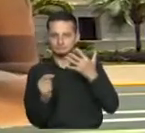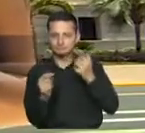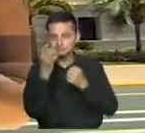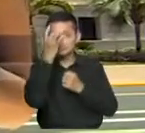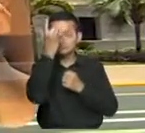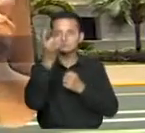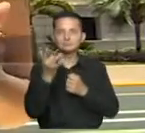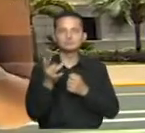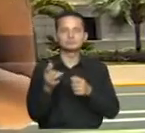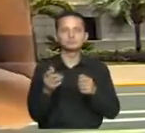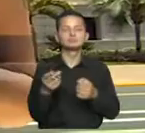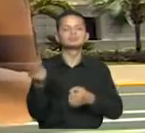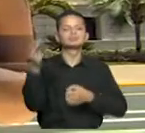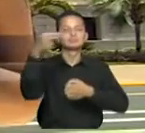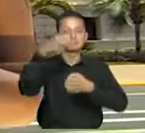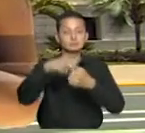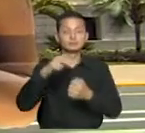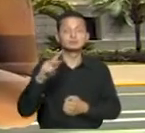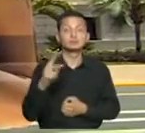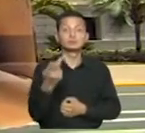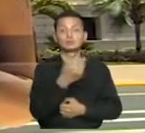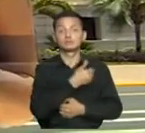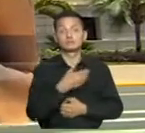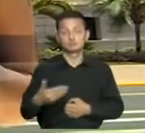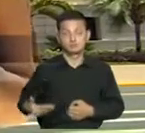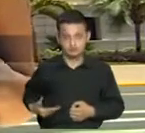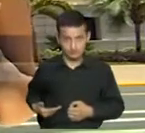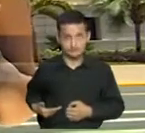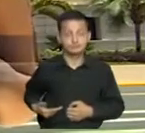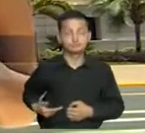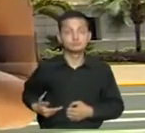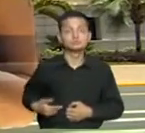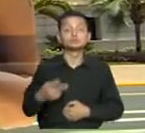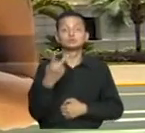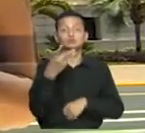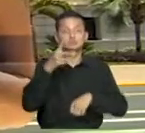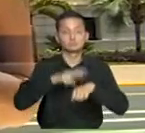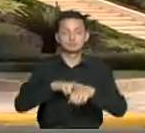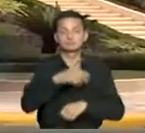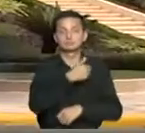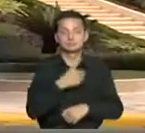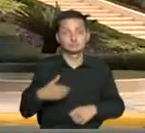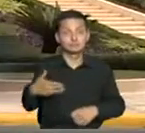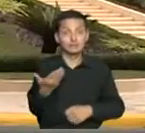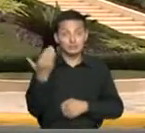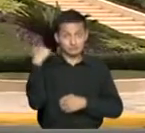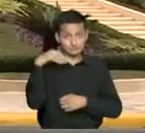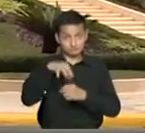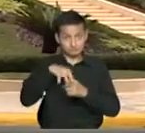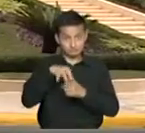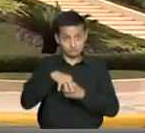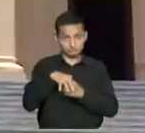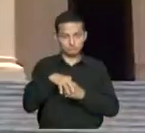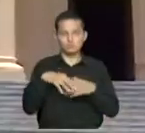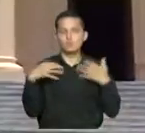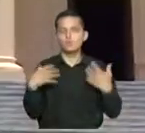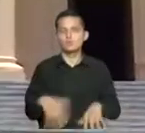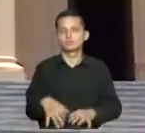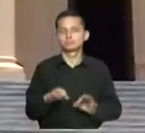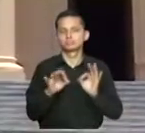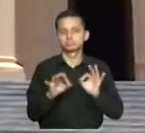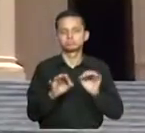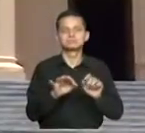de posesión del segundo mandato de Danilo Medina, quien obtuvo en las últimas elecciones una votación histórica,